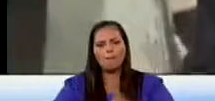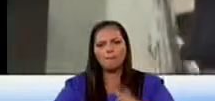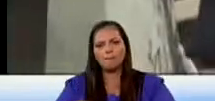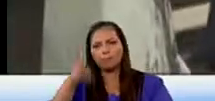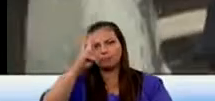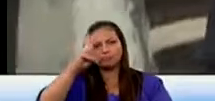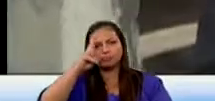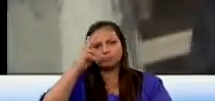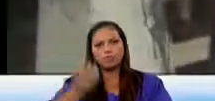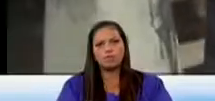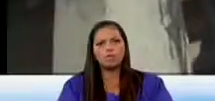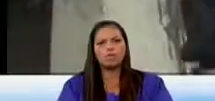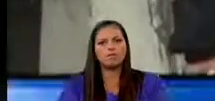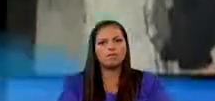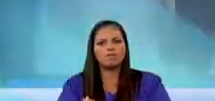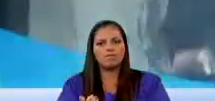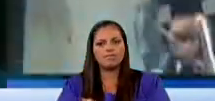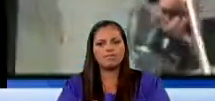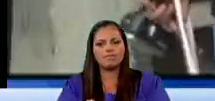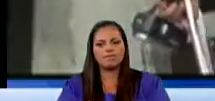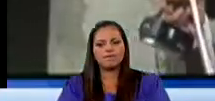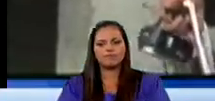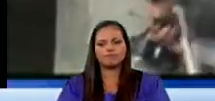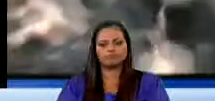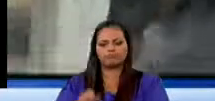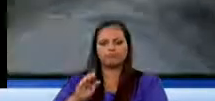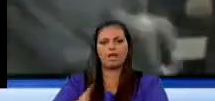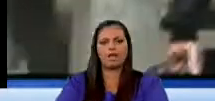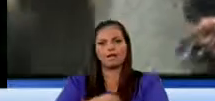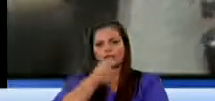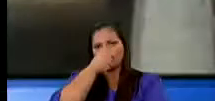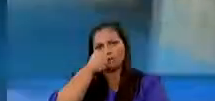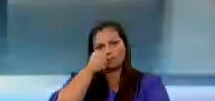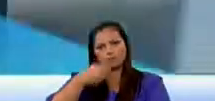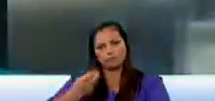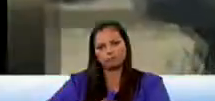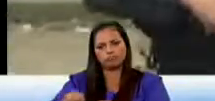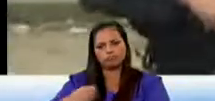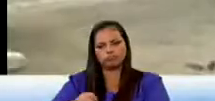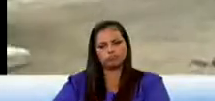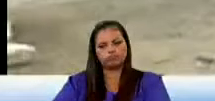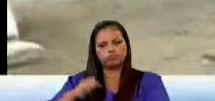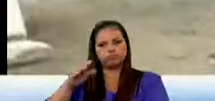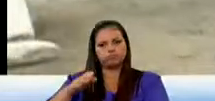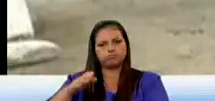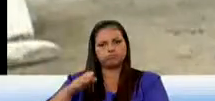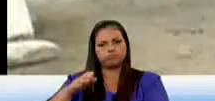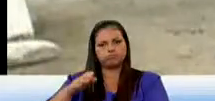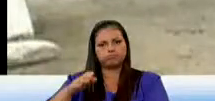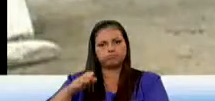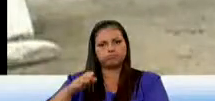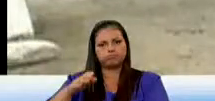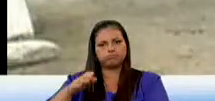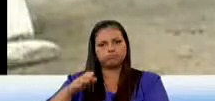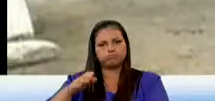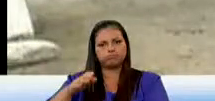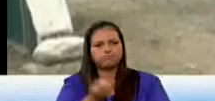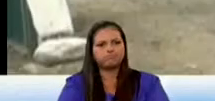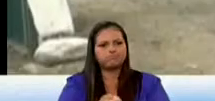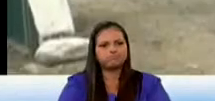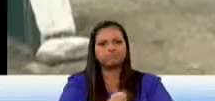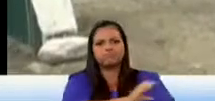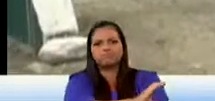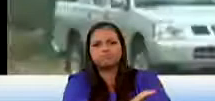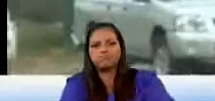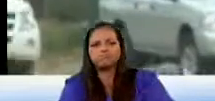de favor con las reservas del caso hasta que se hagan las verificaciones de la misma. El operativo denominado Agricoca se